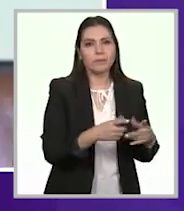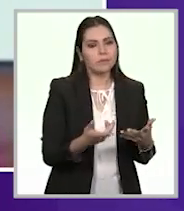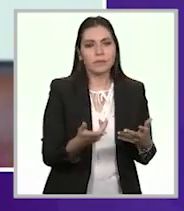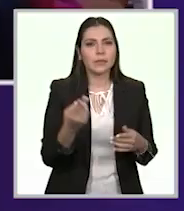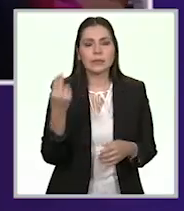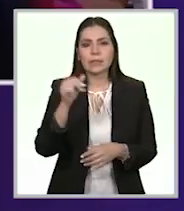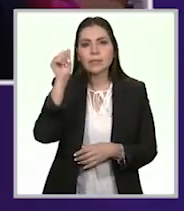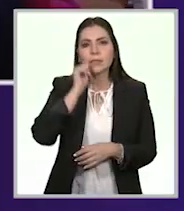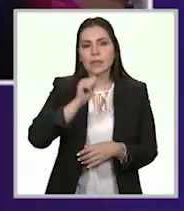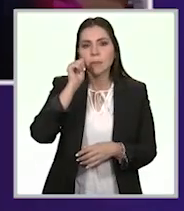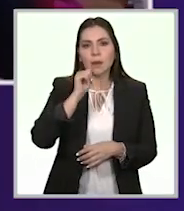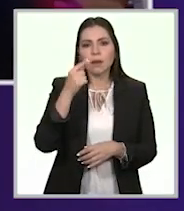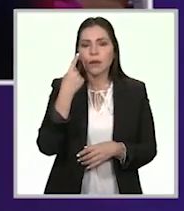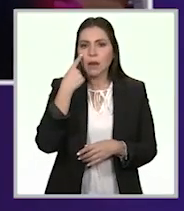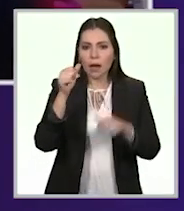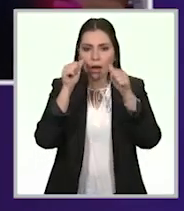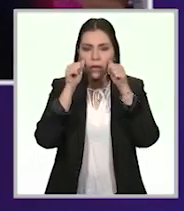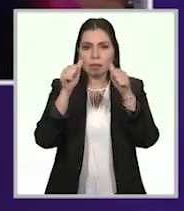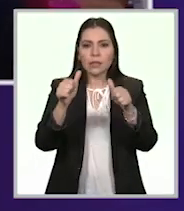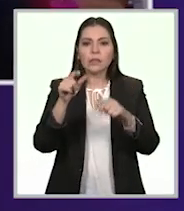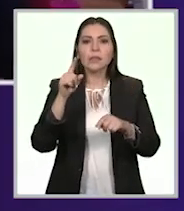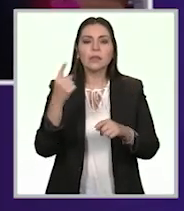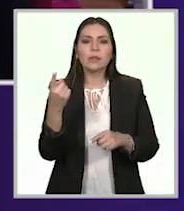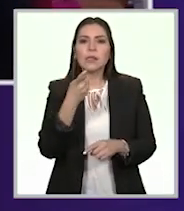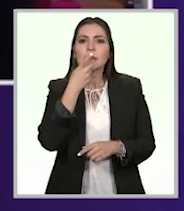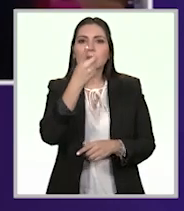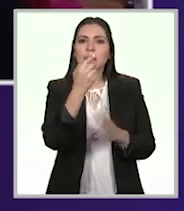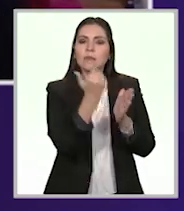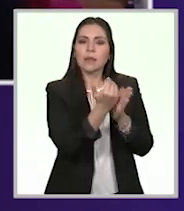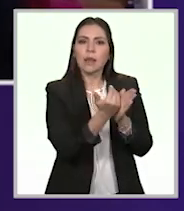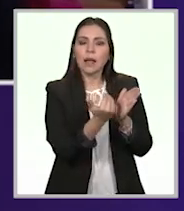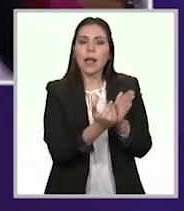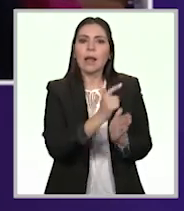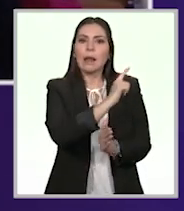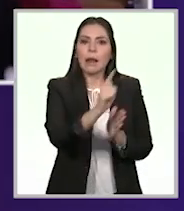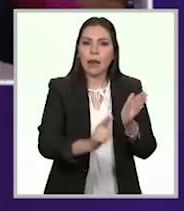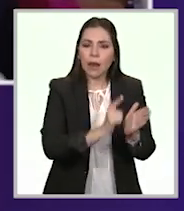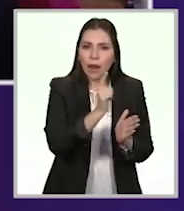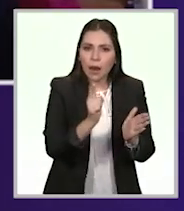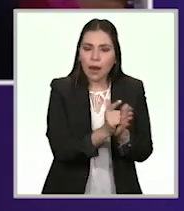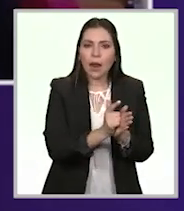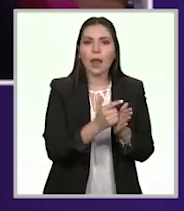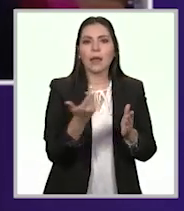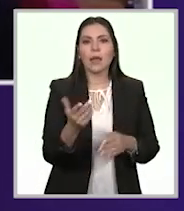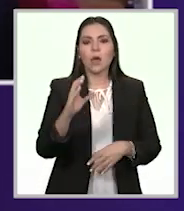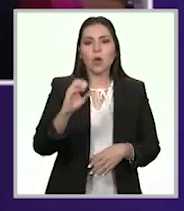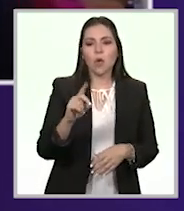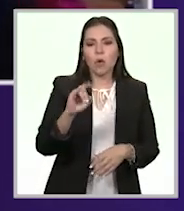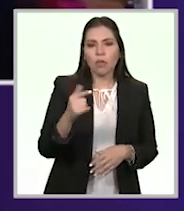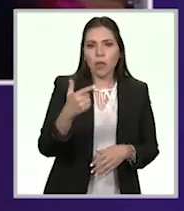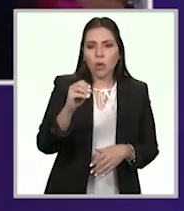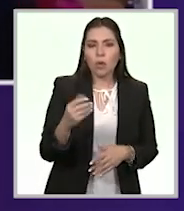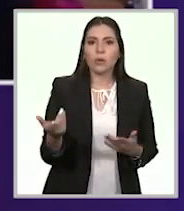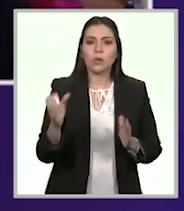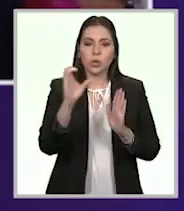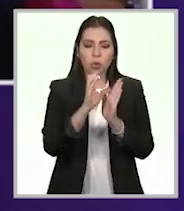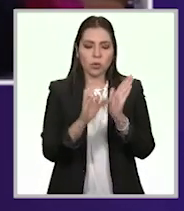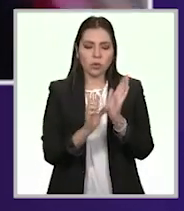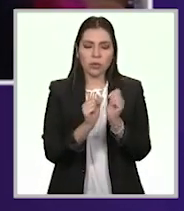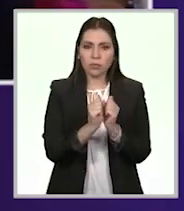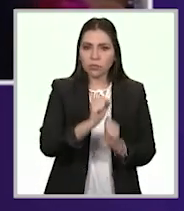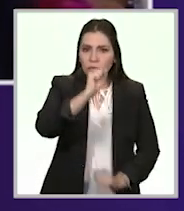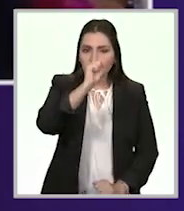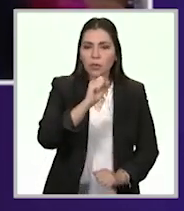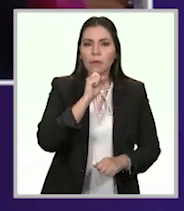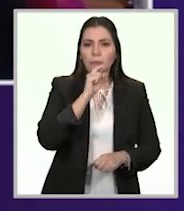eso es muy importante siempre estar mirando no solo lo que dictan o establecen las leyes, códigos, la Constitución,